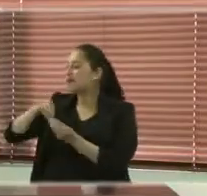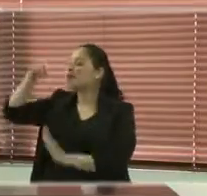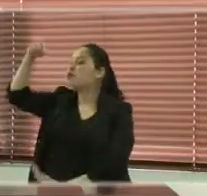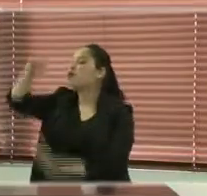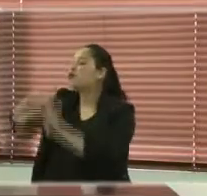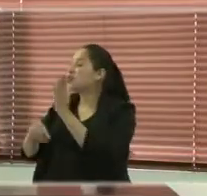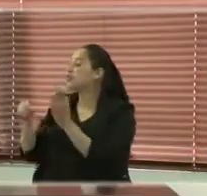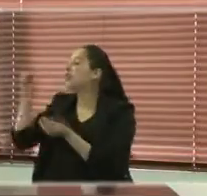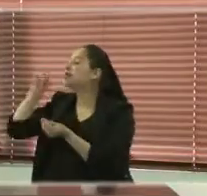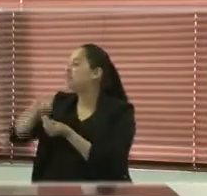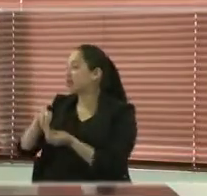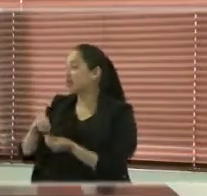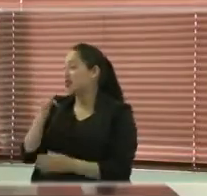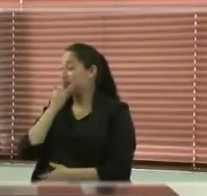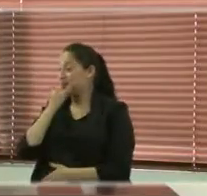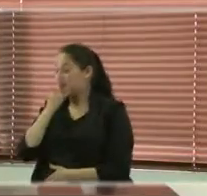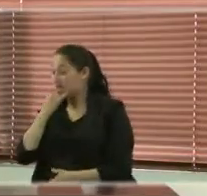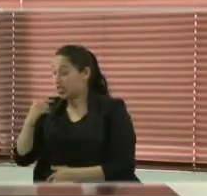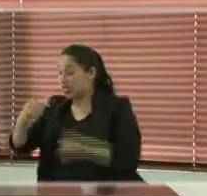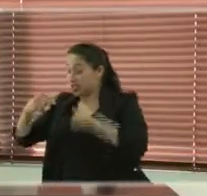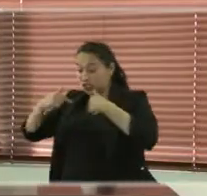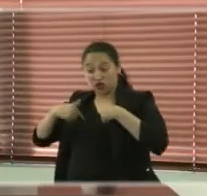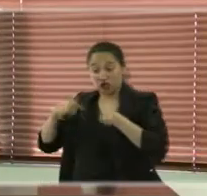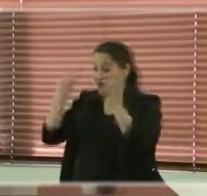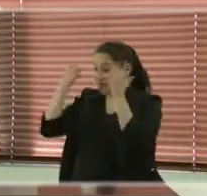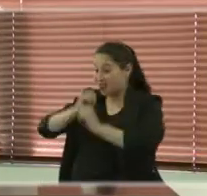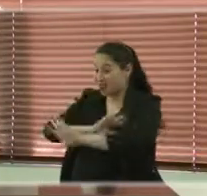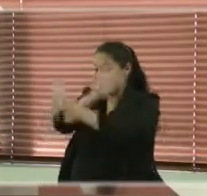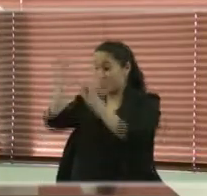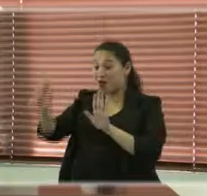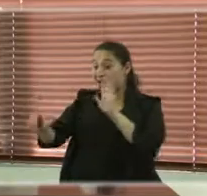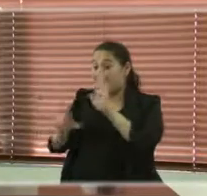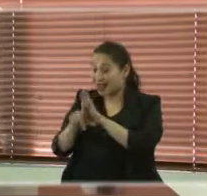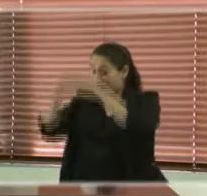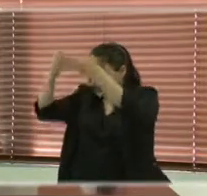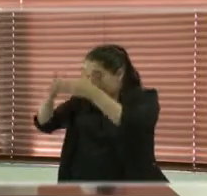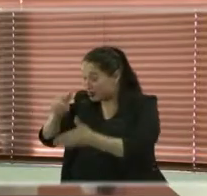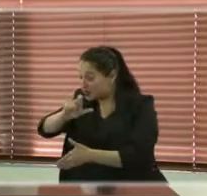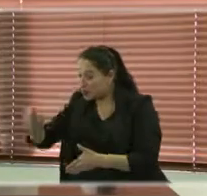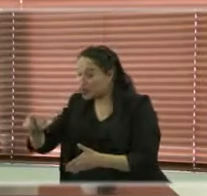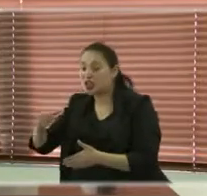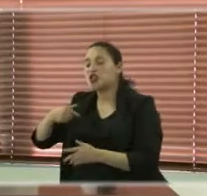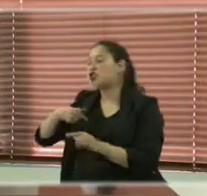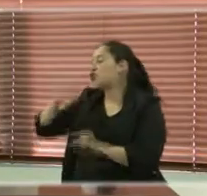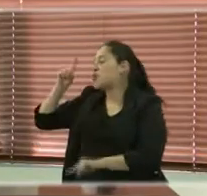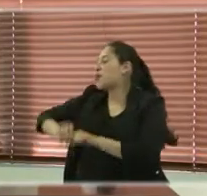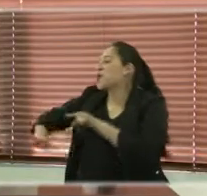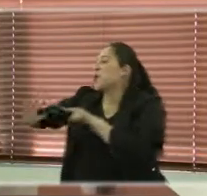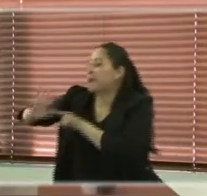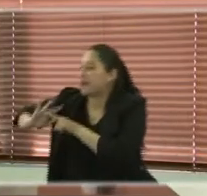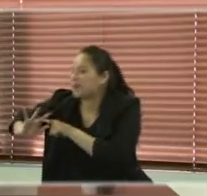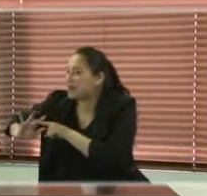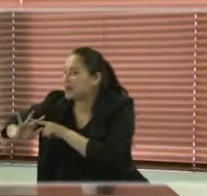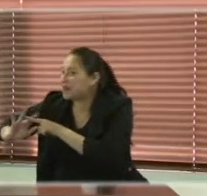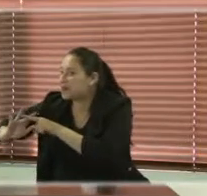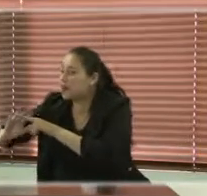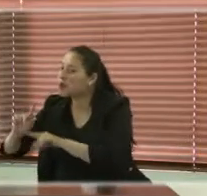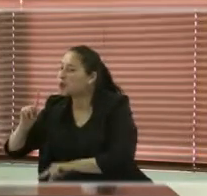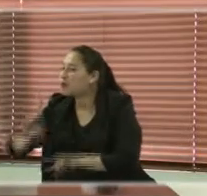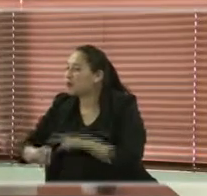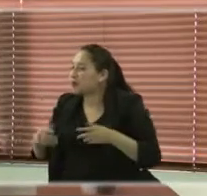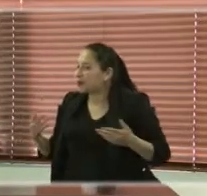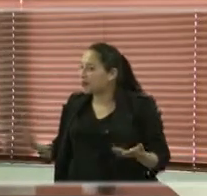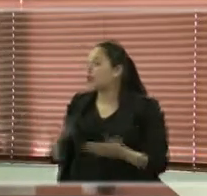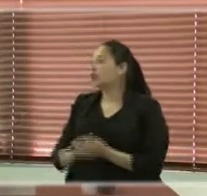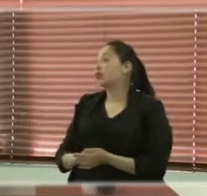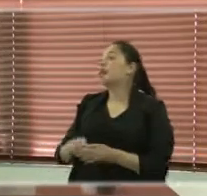ha mucho la implementación de la convención y por otro lado nuevamente les hago la invitación para que conozcan